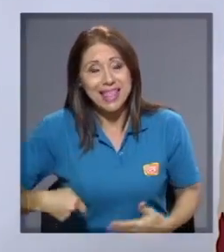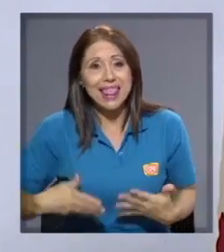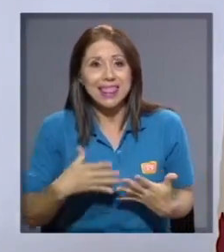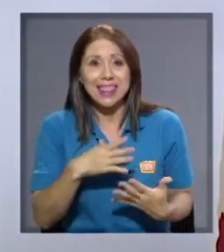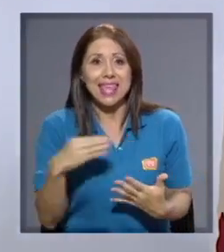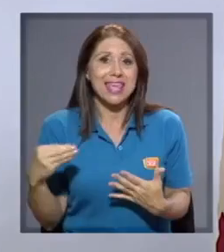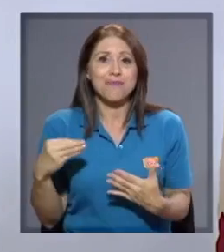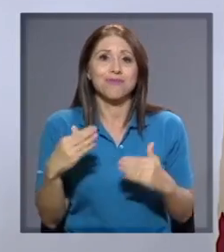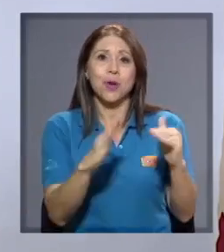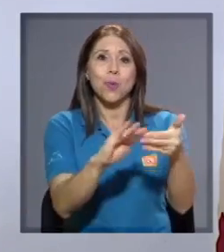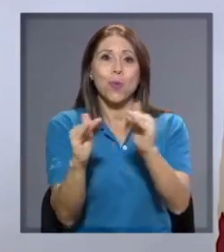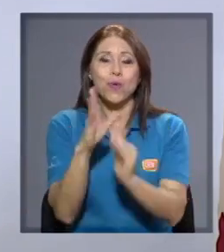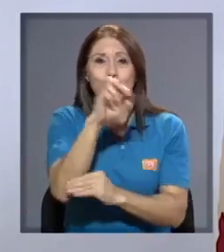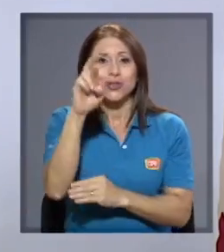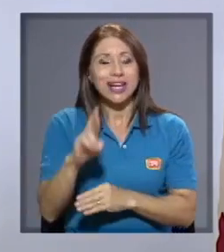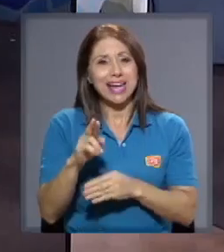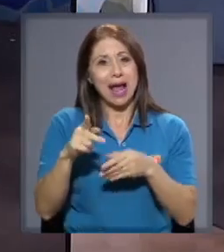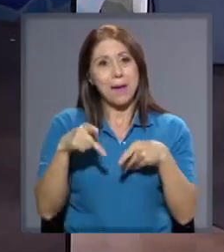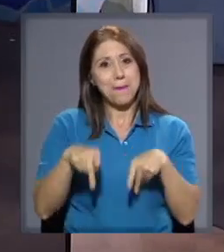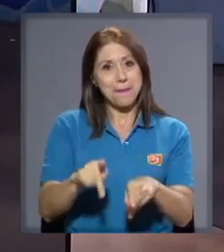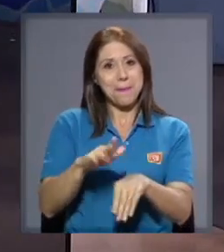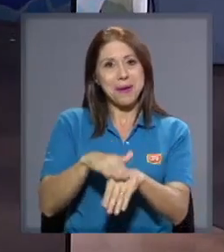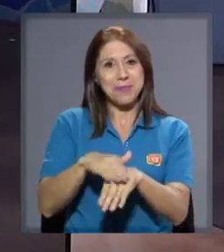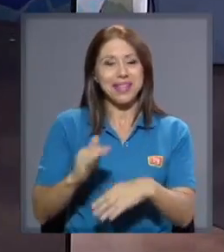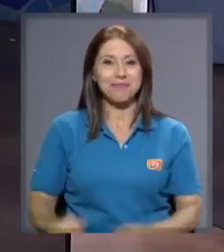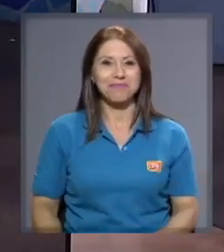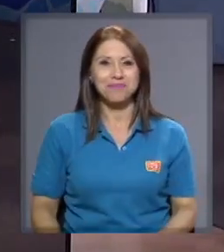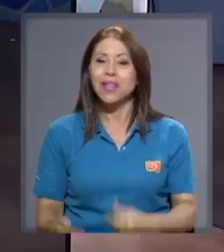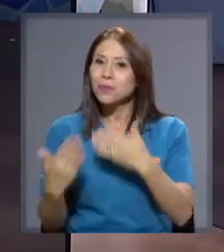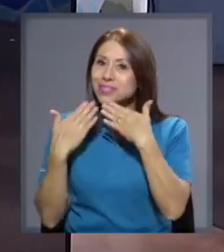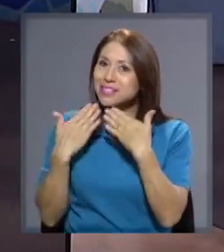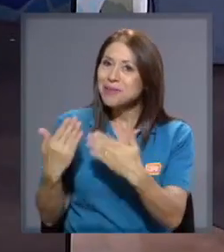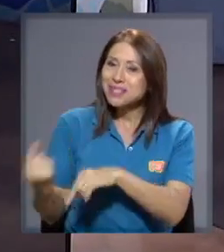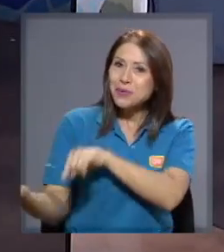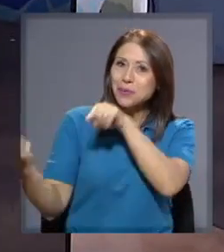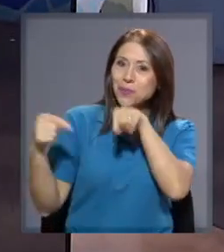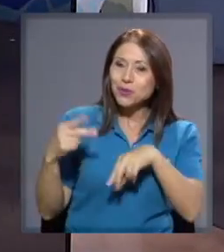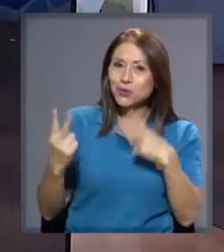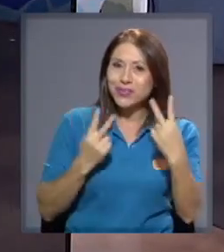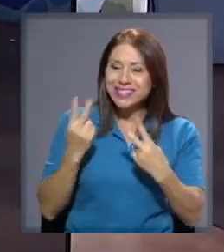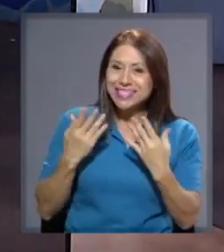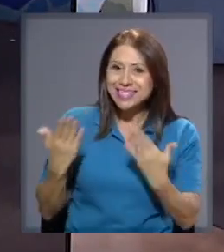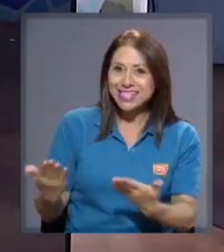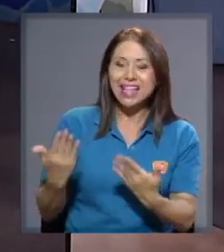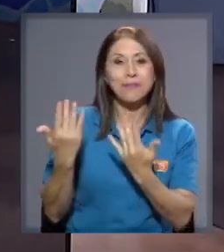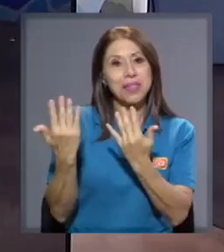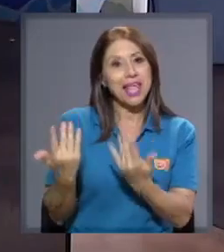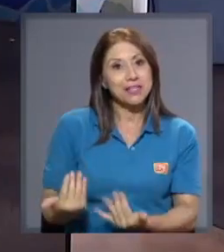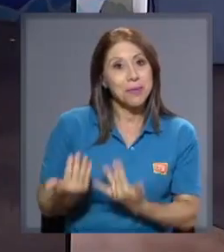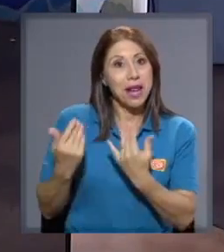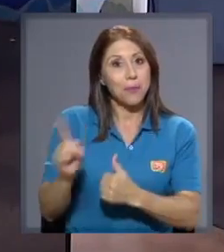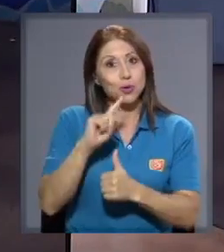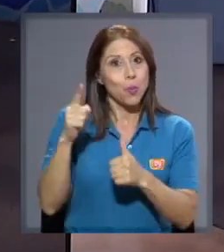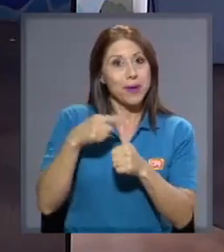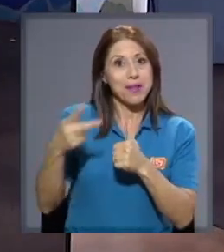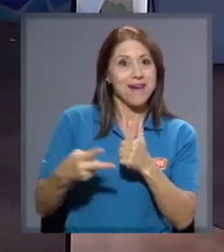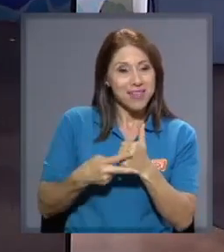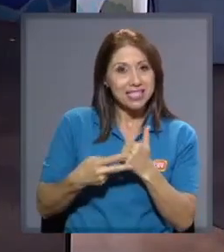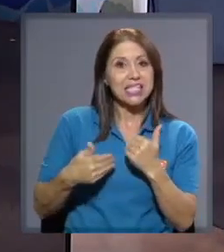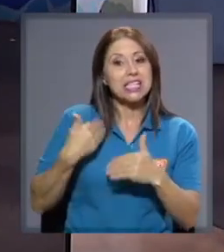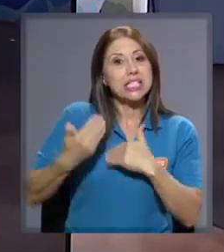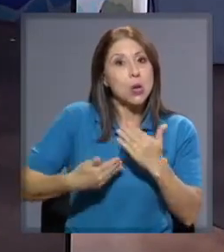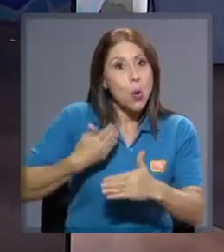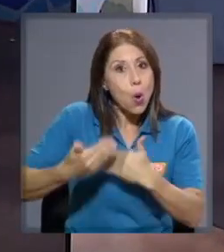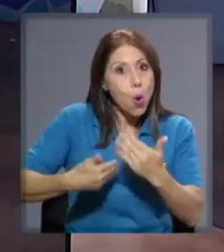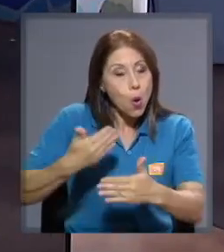pueblo de costa rica me lo permita muchísimas gracias por su visita señor ministro esperamos que no sea la primera vez sino que a lo largo